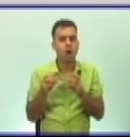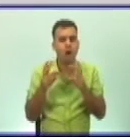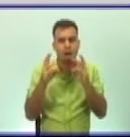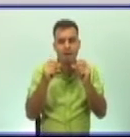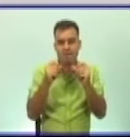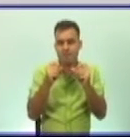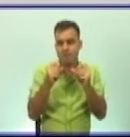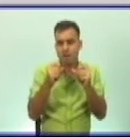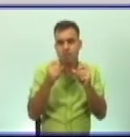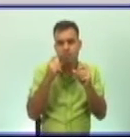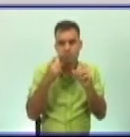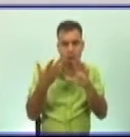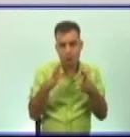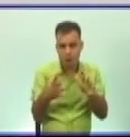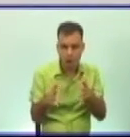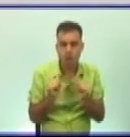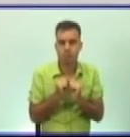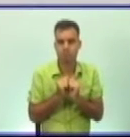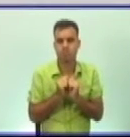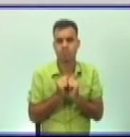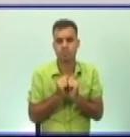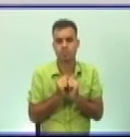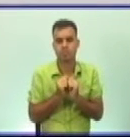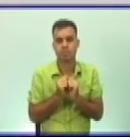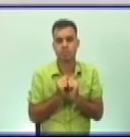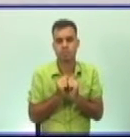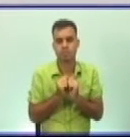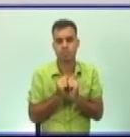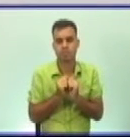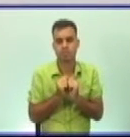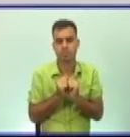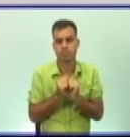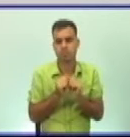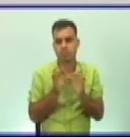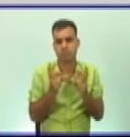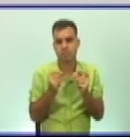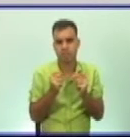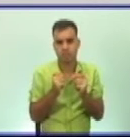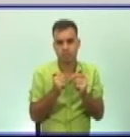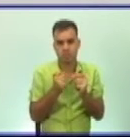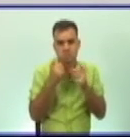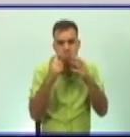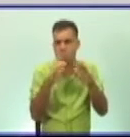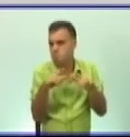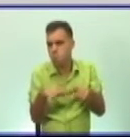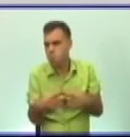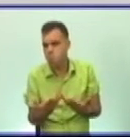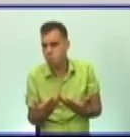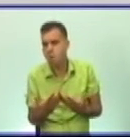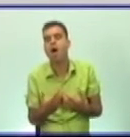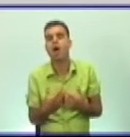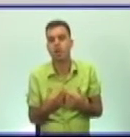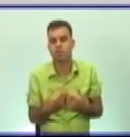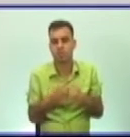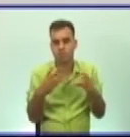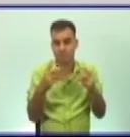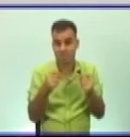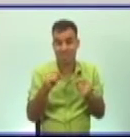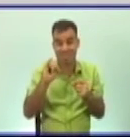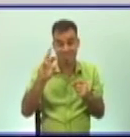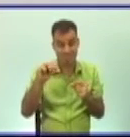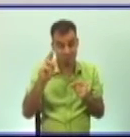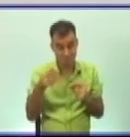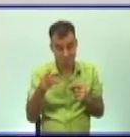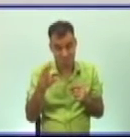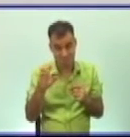los valores, de cuántas cifras significativas estamos hablando. Y cuando calculamos la impedancia, en este